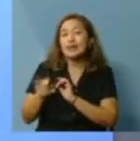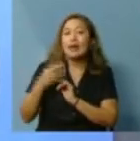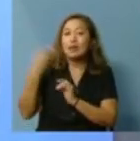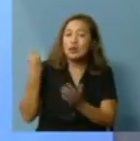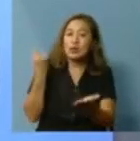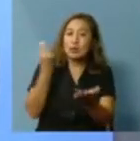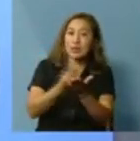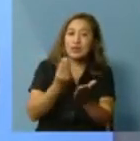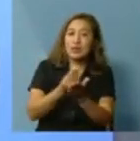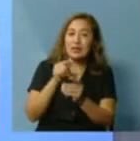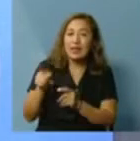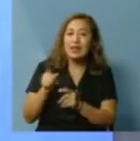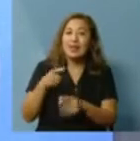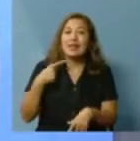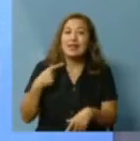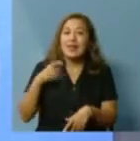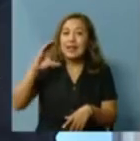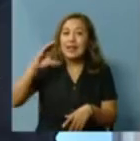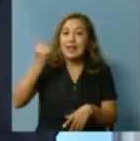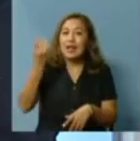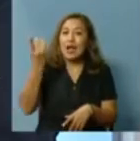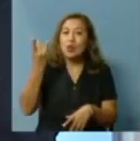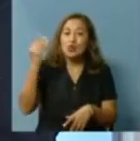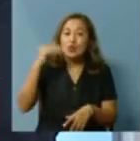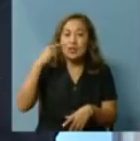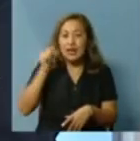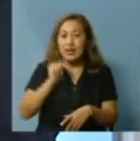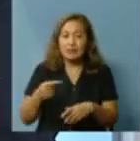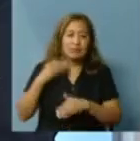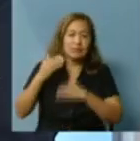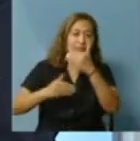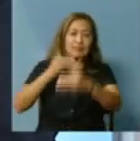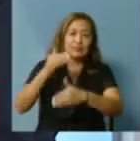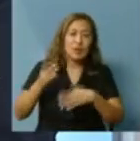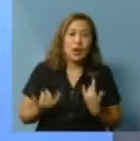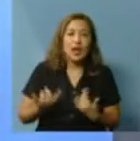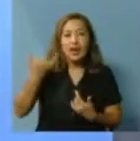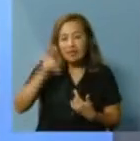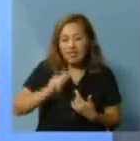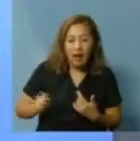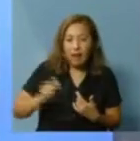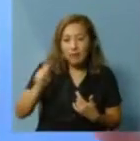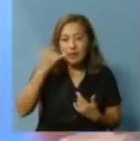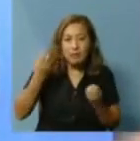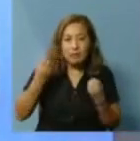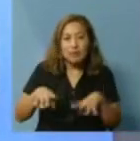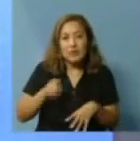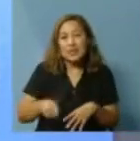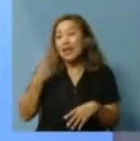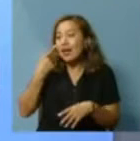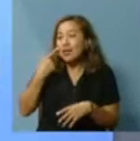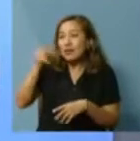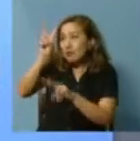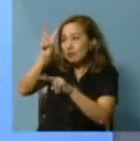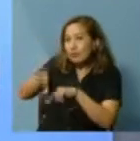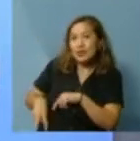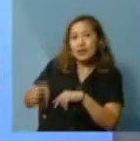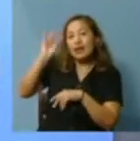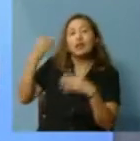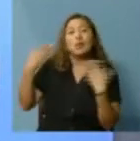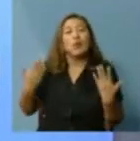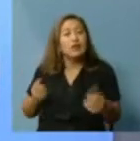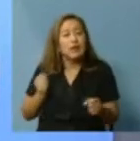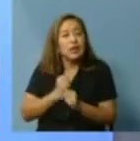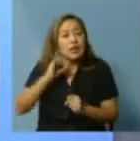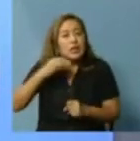gerente de recursos humanos de cauchari llevando todo hay que hacer un examen preocupacional para ver